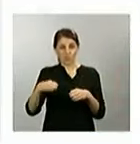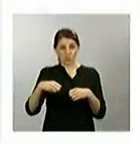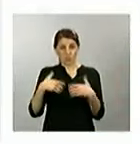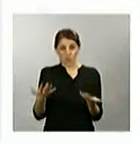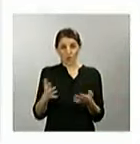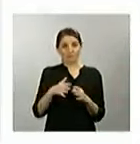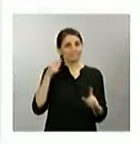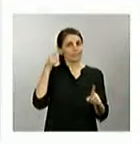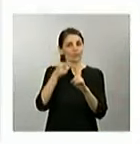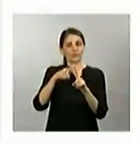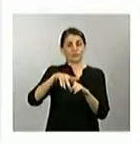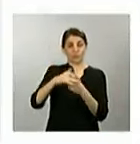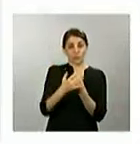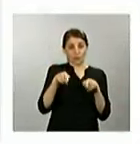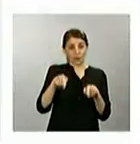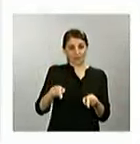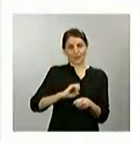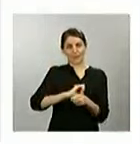tan